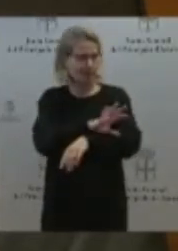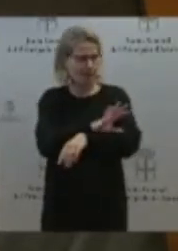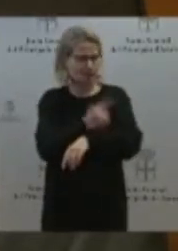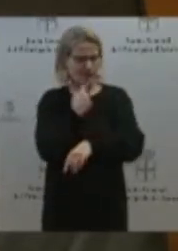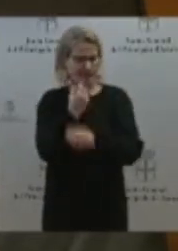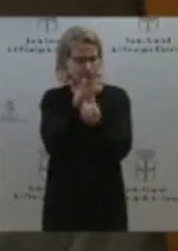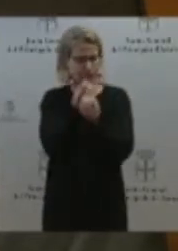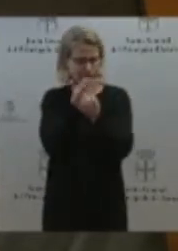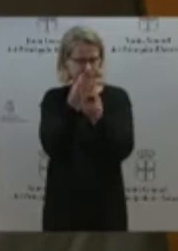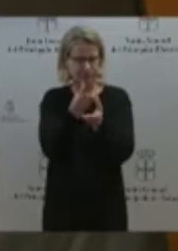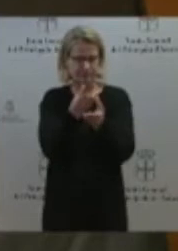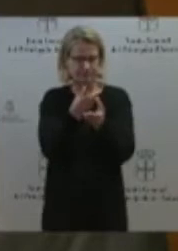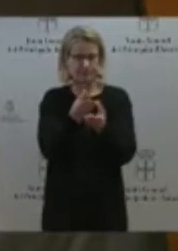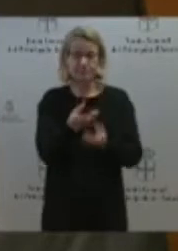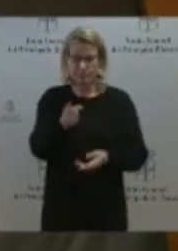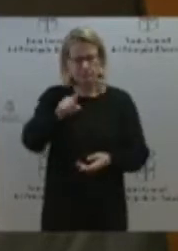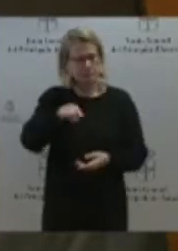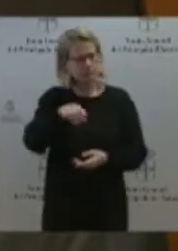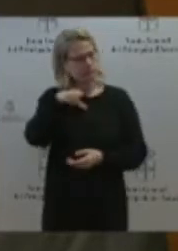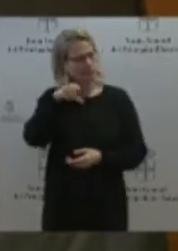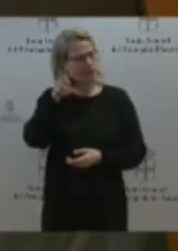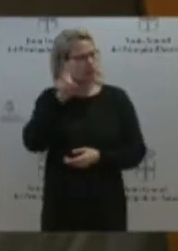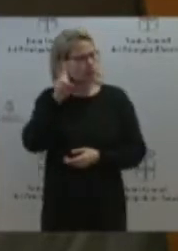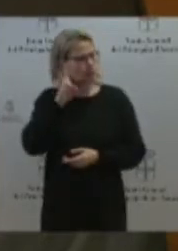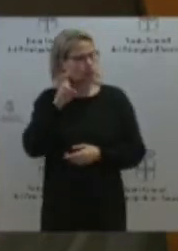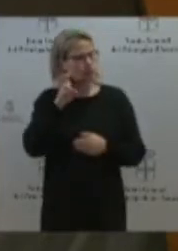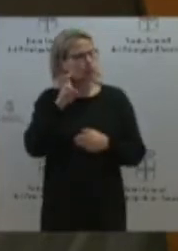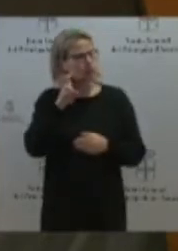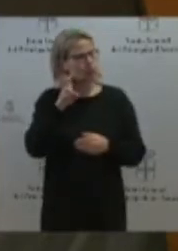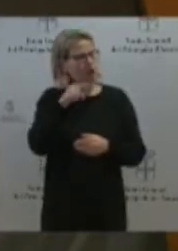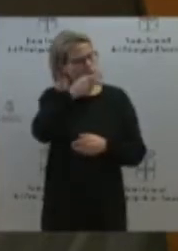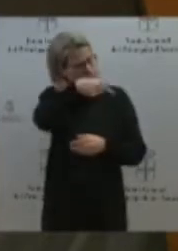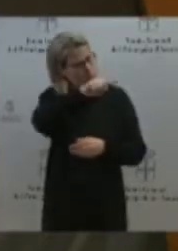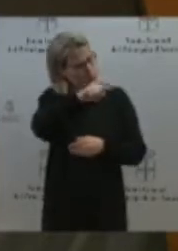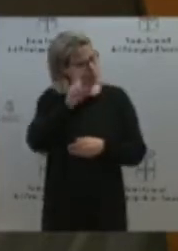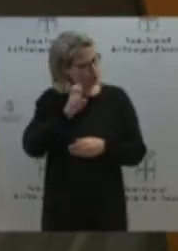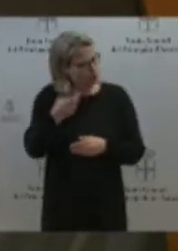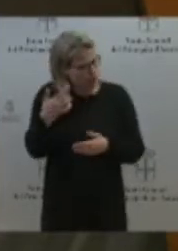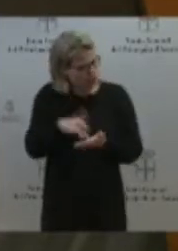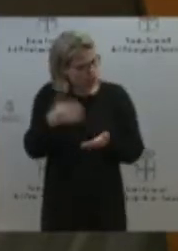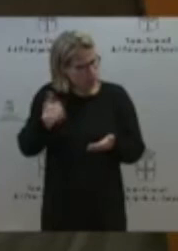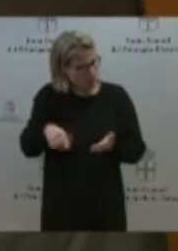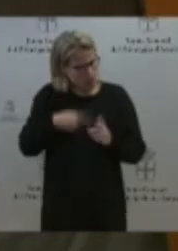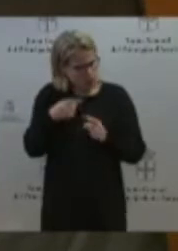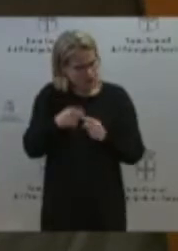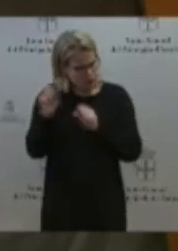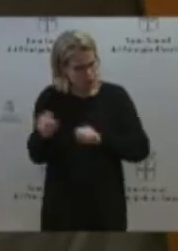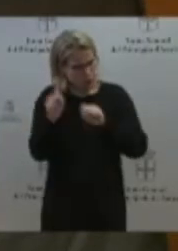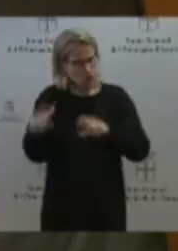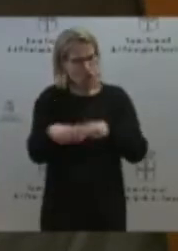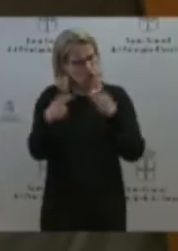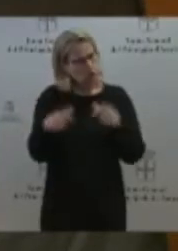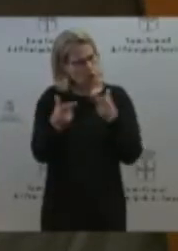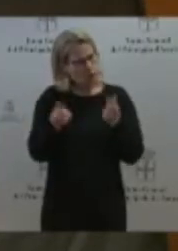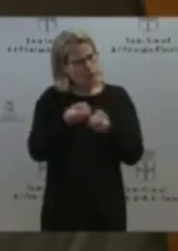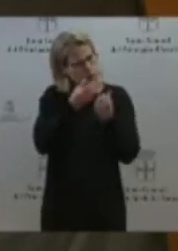algunas de las medidas que llevamos adoptando para consolidar precisamente ese sistema de protección social y consolidar también el